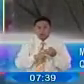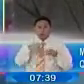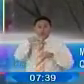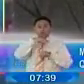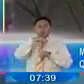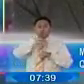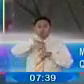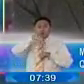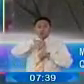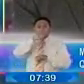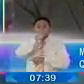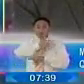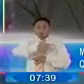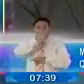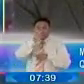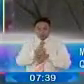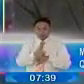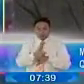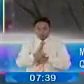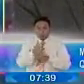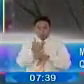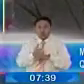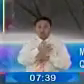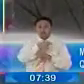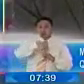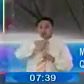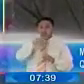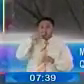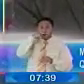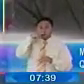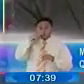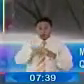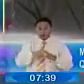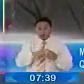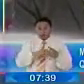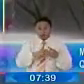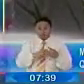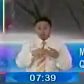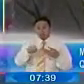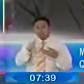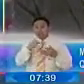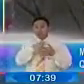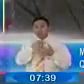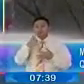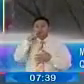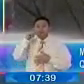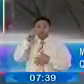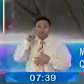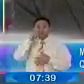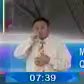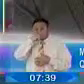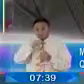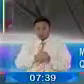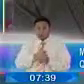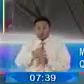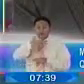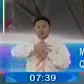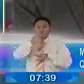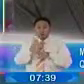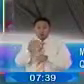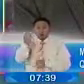Manabí, en Chimborazo. Hace poco acabamos de firmar en Sucumbíos y estamos sacando un proyecto en Cañar, otro más en Chimborazo y